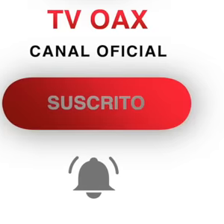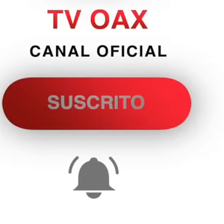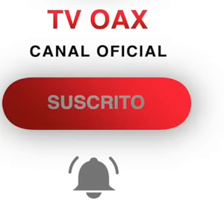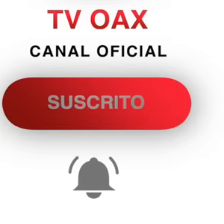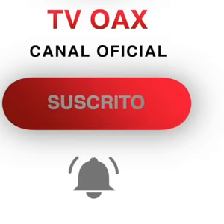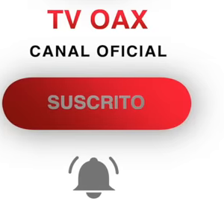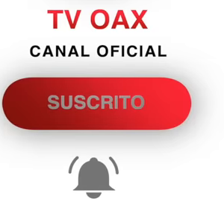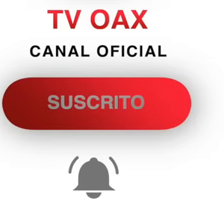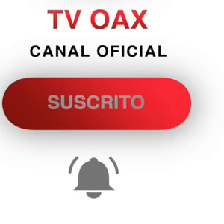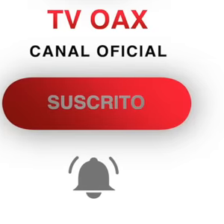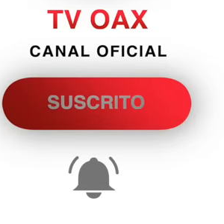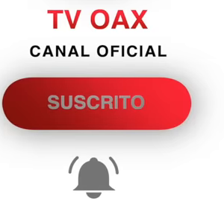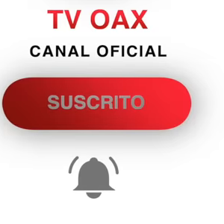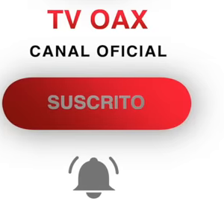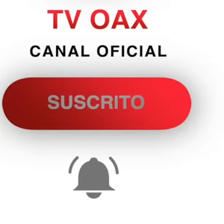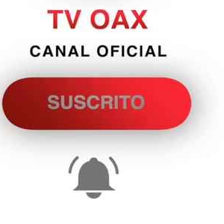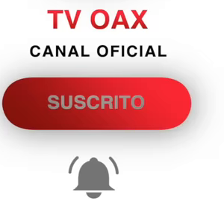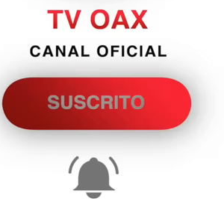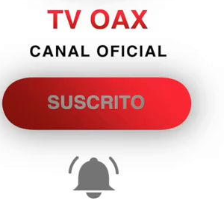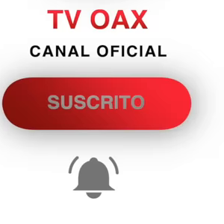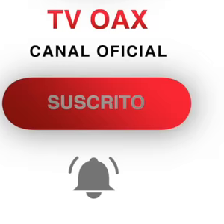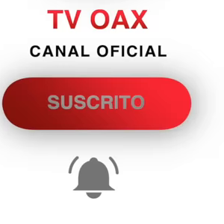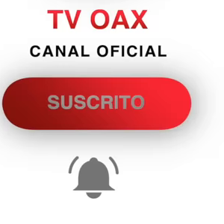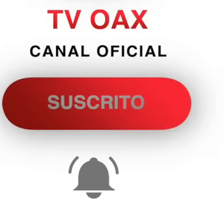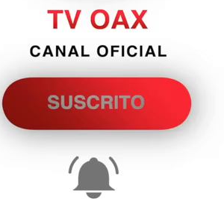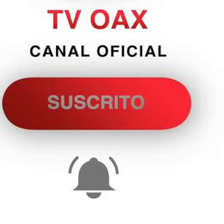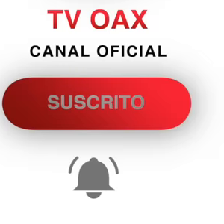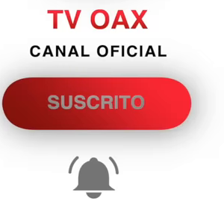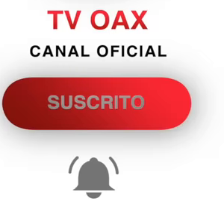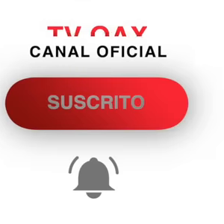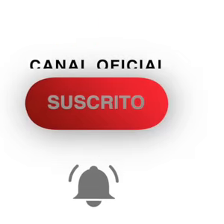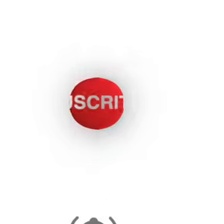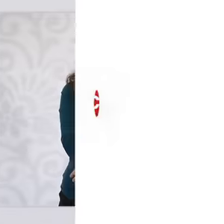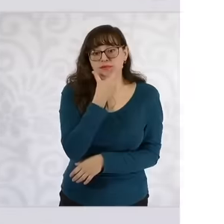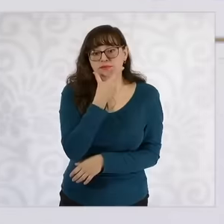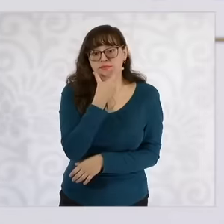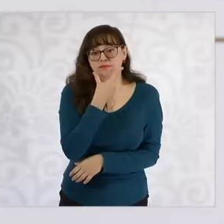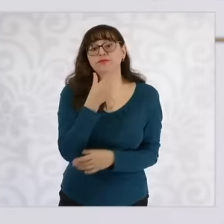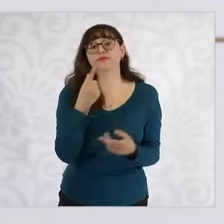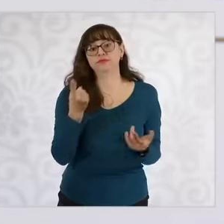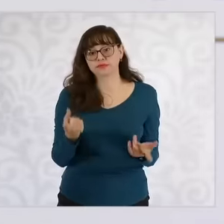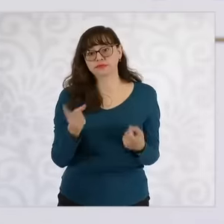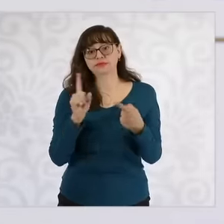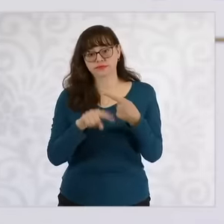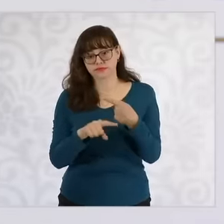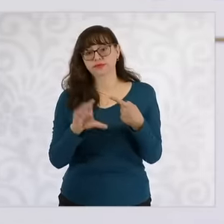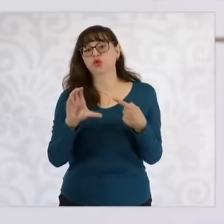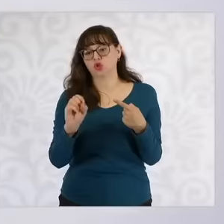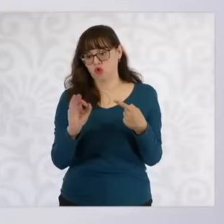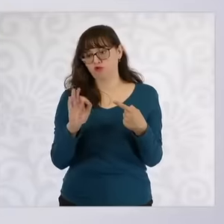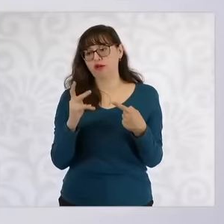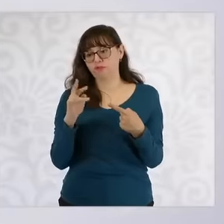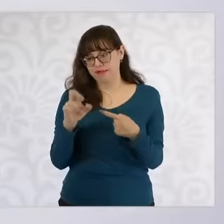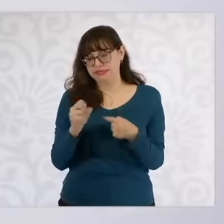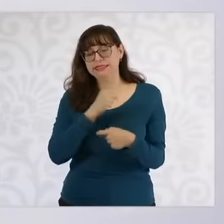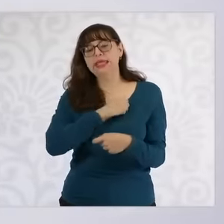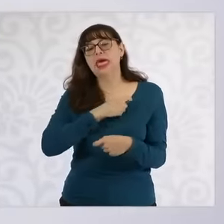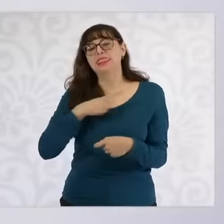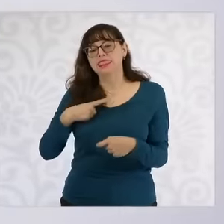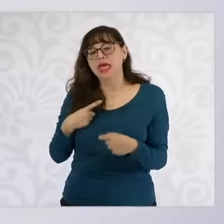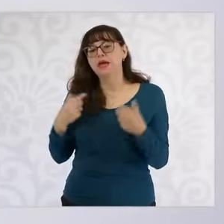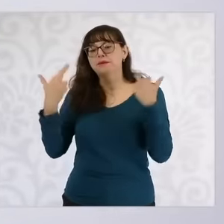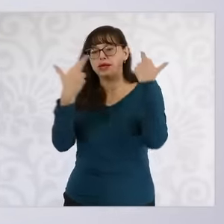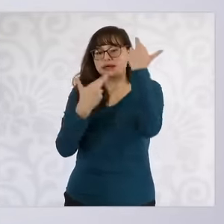de medicamentos presentado la semana anterior, se tiene la participación de la COFEPRIS. La COFEPRIS es